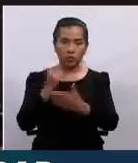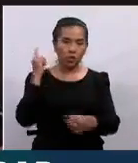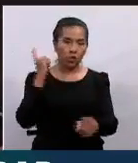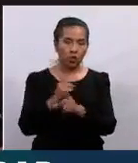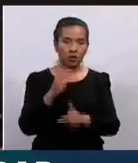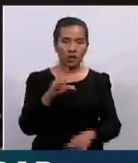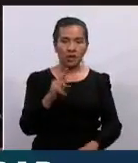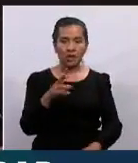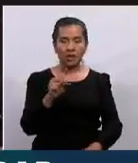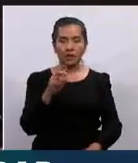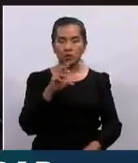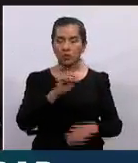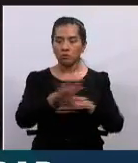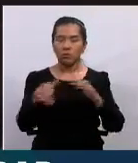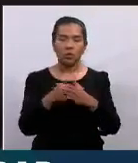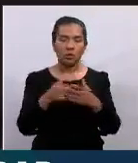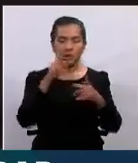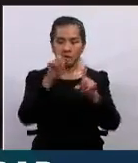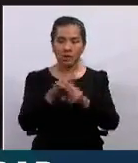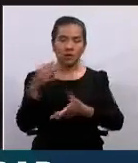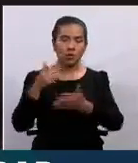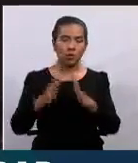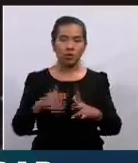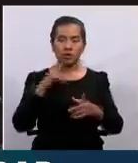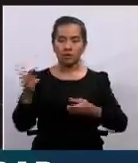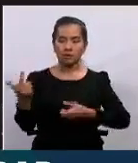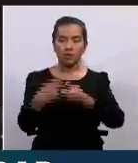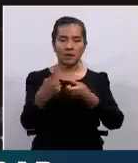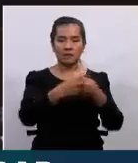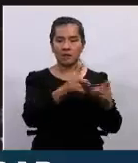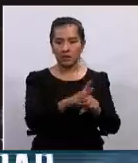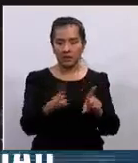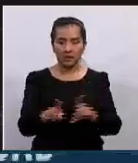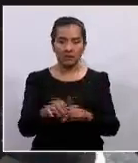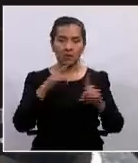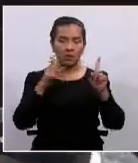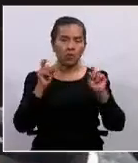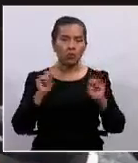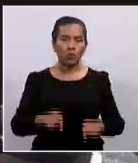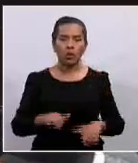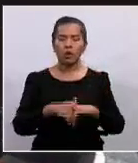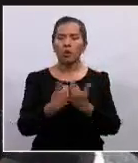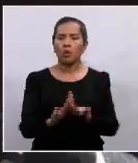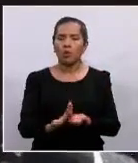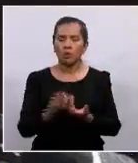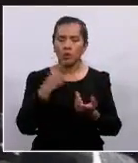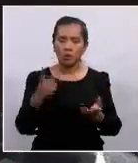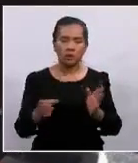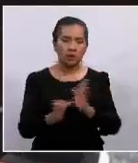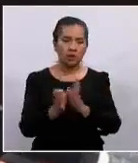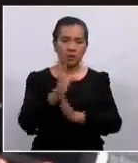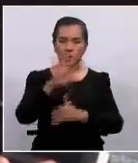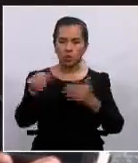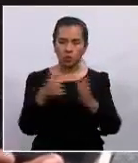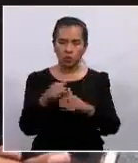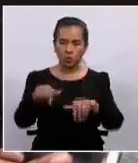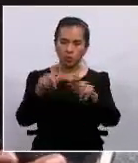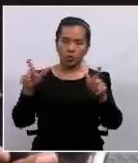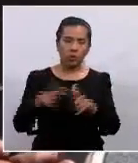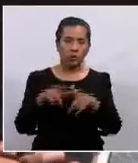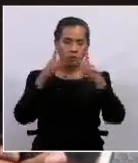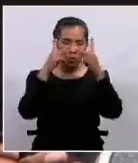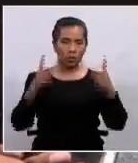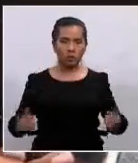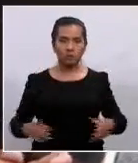supuesto con la participación de nuestros estudiantes como poder sentar a todos ya llegó ahí el norte de